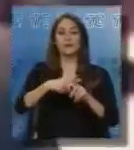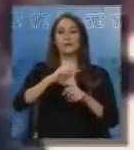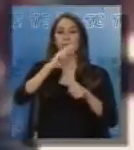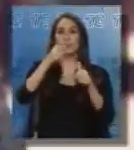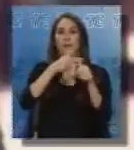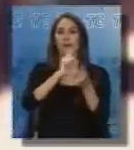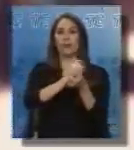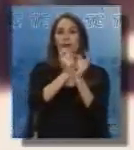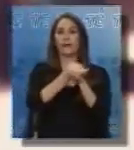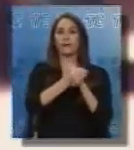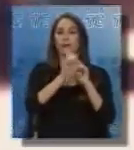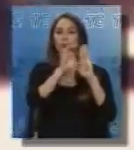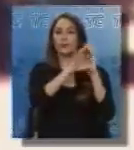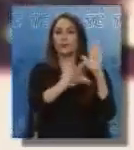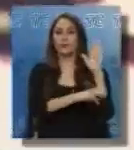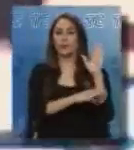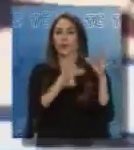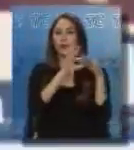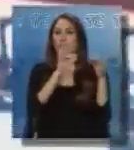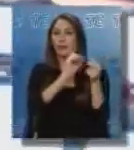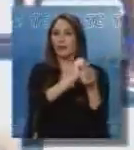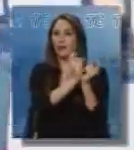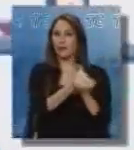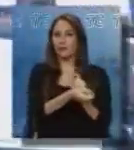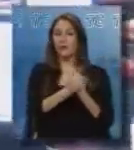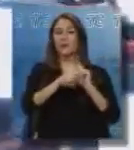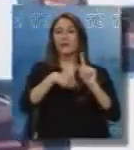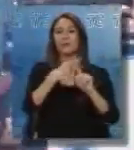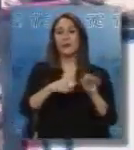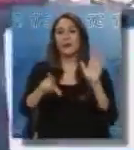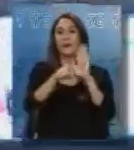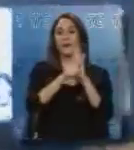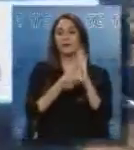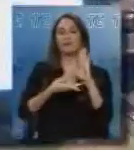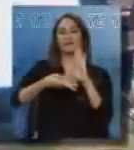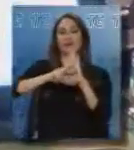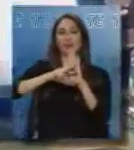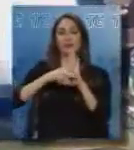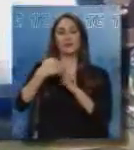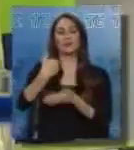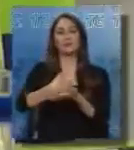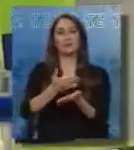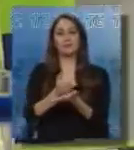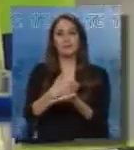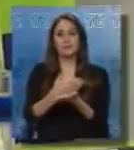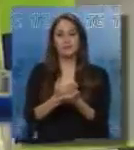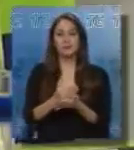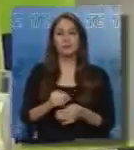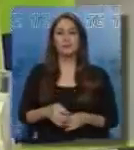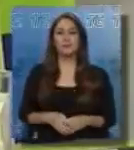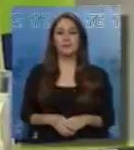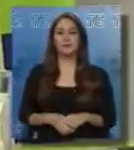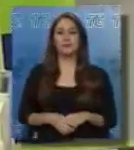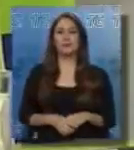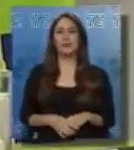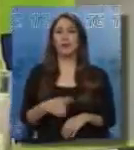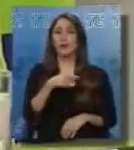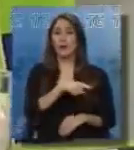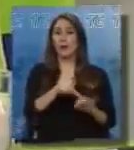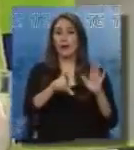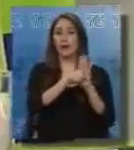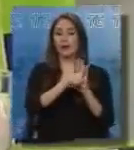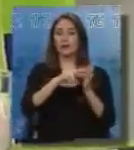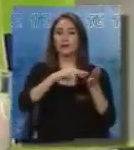de enmiendas a la Constitución y las leyes de herencias y plusvalía, que aún no retornan a la Asamblea Nacional. No hay razón alguna para que estas leyes